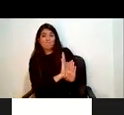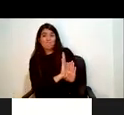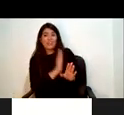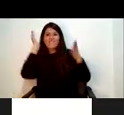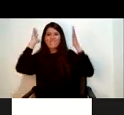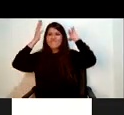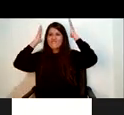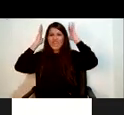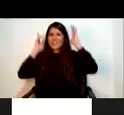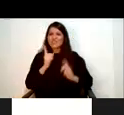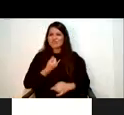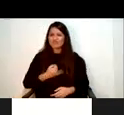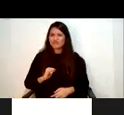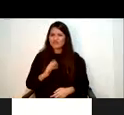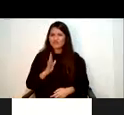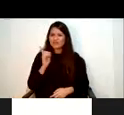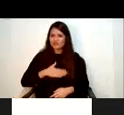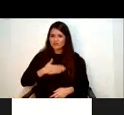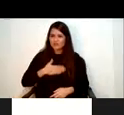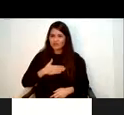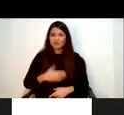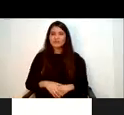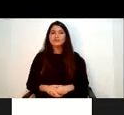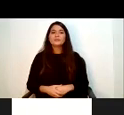bañarse, ¿cierto?